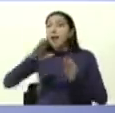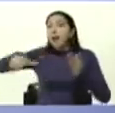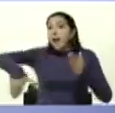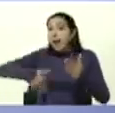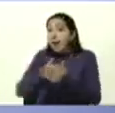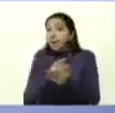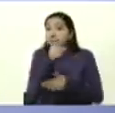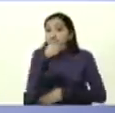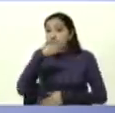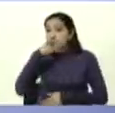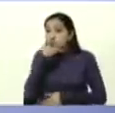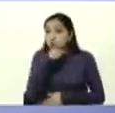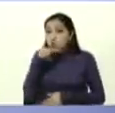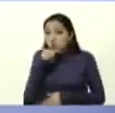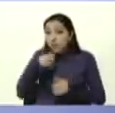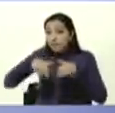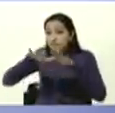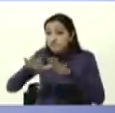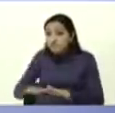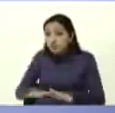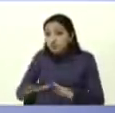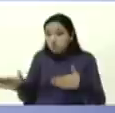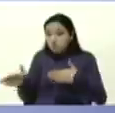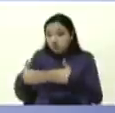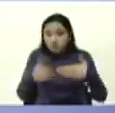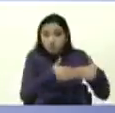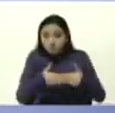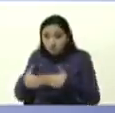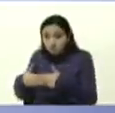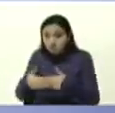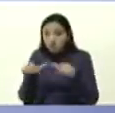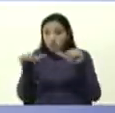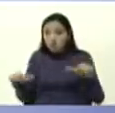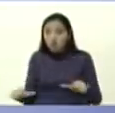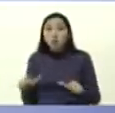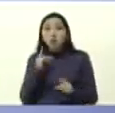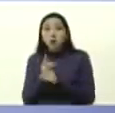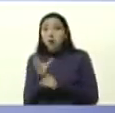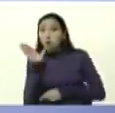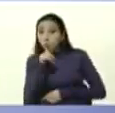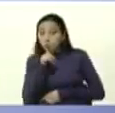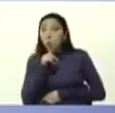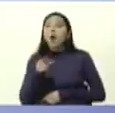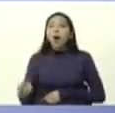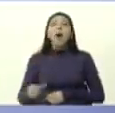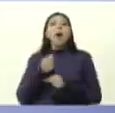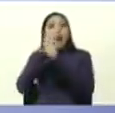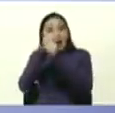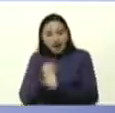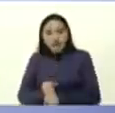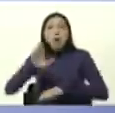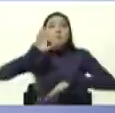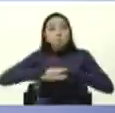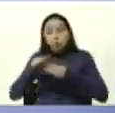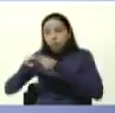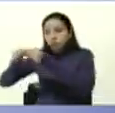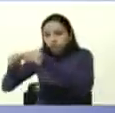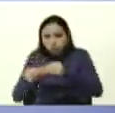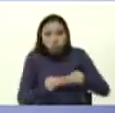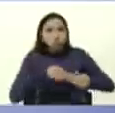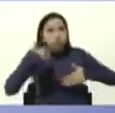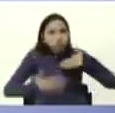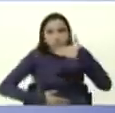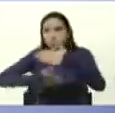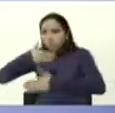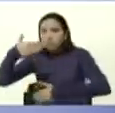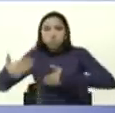1 de octubre, tan solo unas horas de adecuación tecnológica para la implementación de esta nueva expresión monetaria que consiste